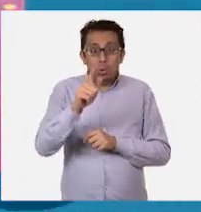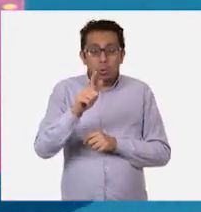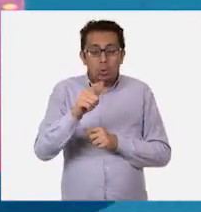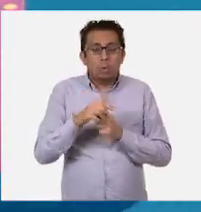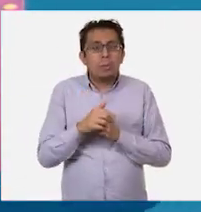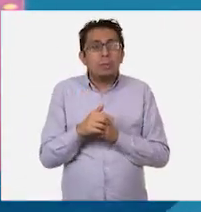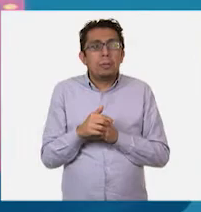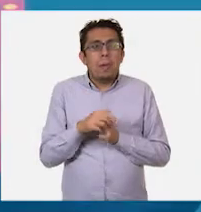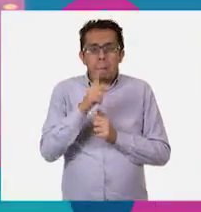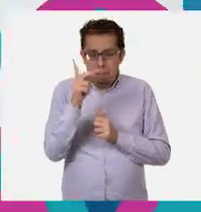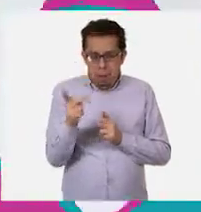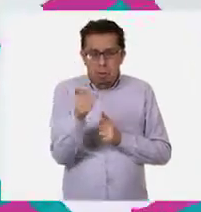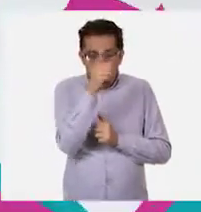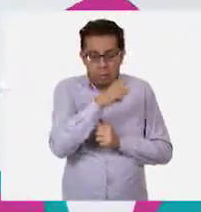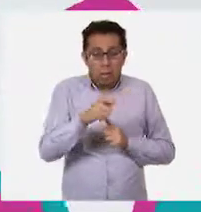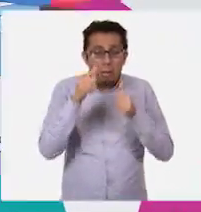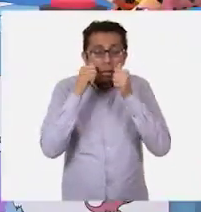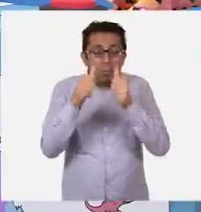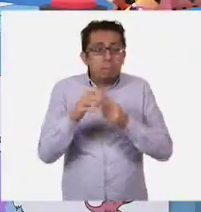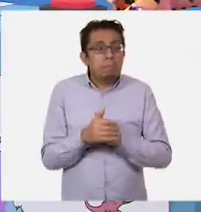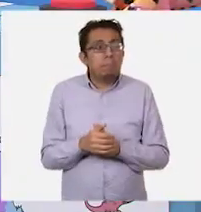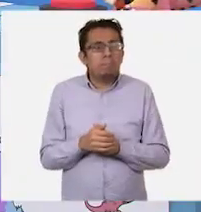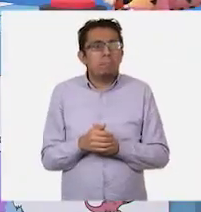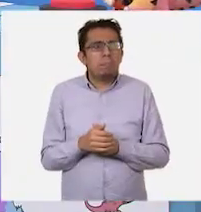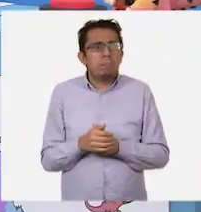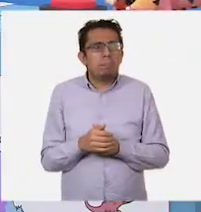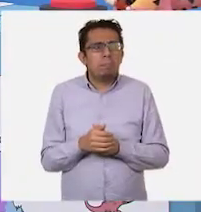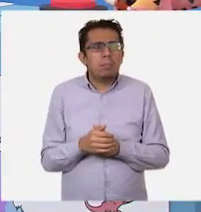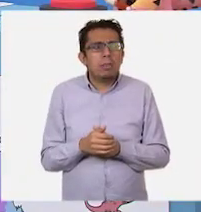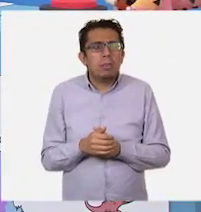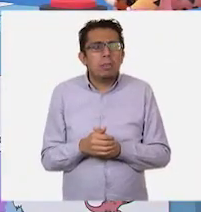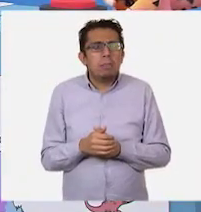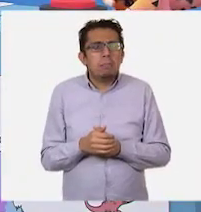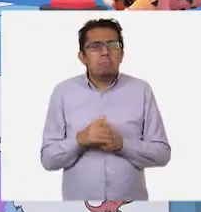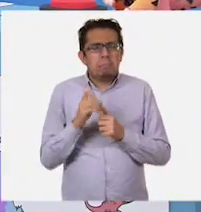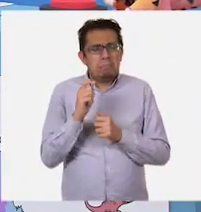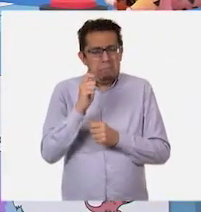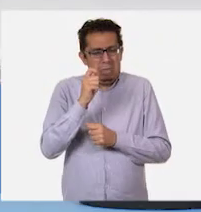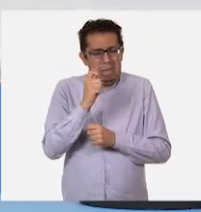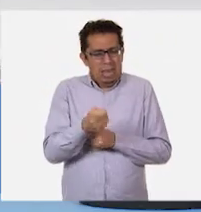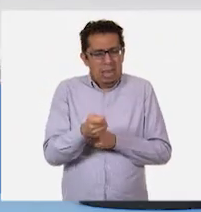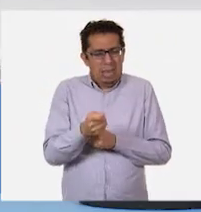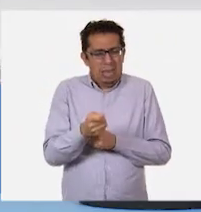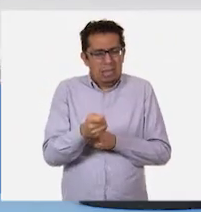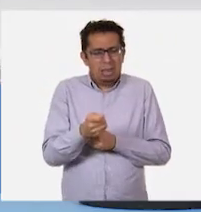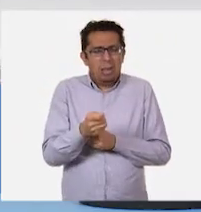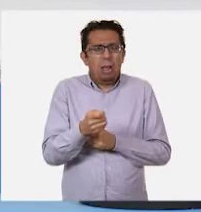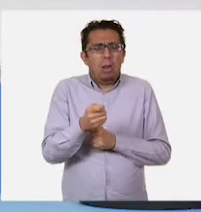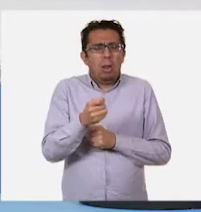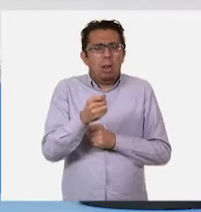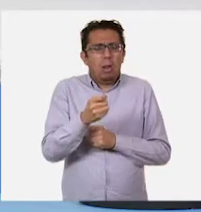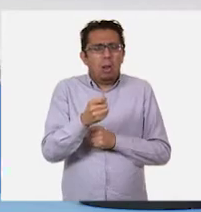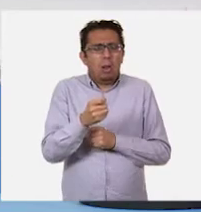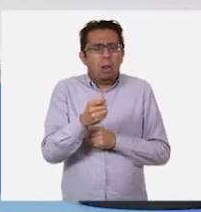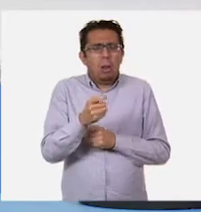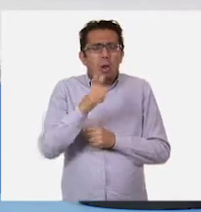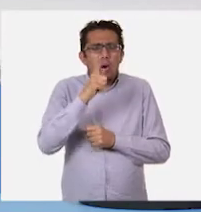siguiente pregunta. Sí. Y es, ¿qué es y cómo se propaga la